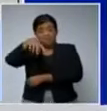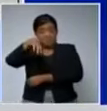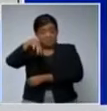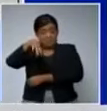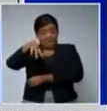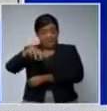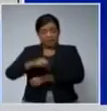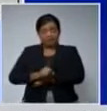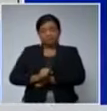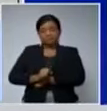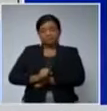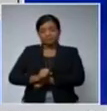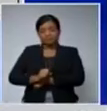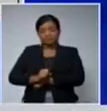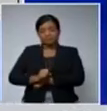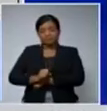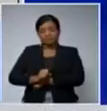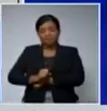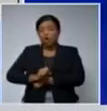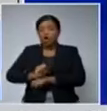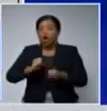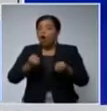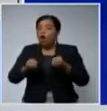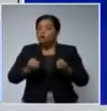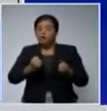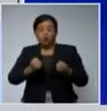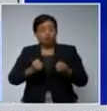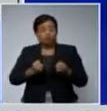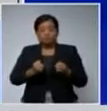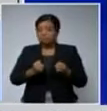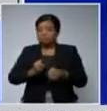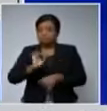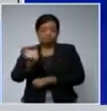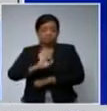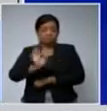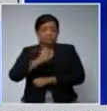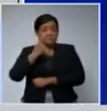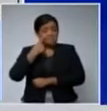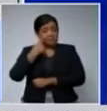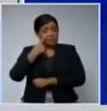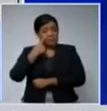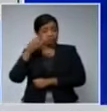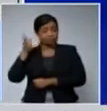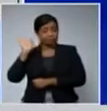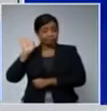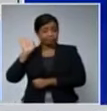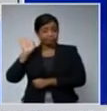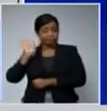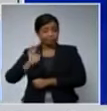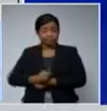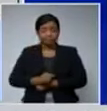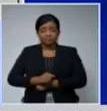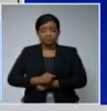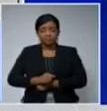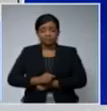no se acaba de controlar la pandemia, ustedes lo pueden ver gráficamente.